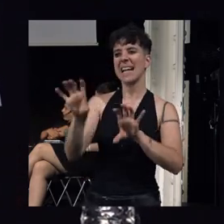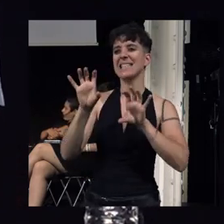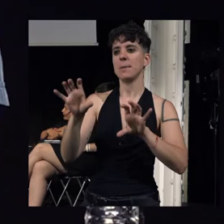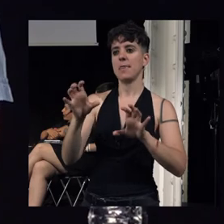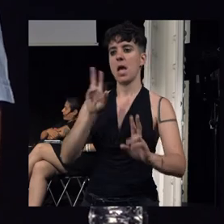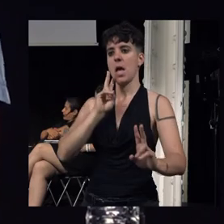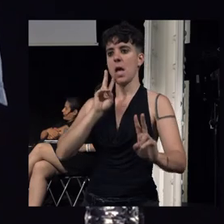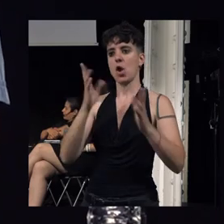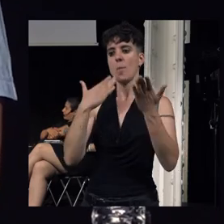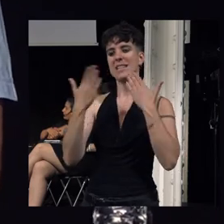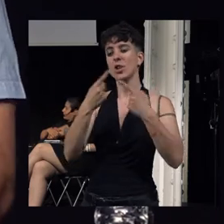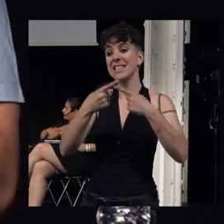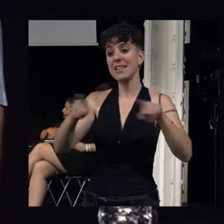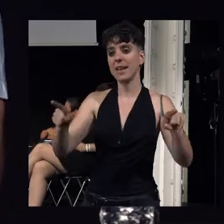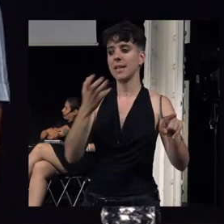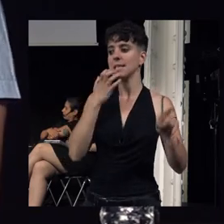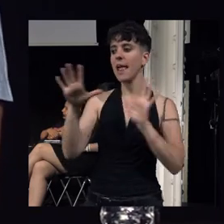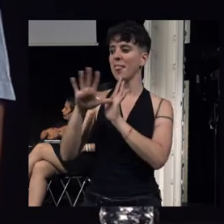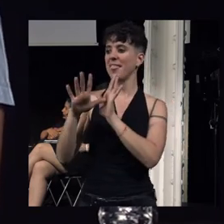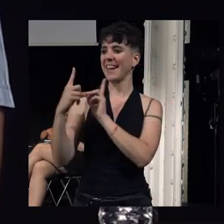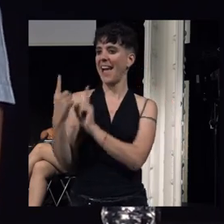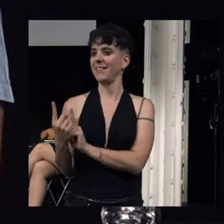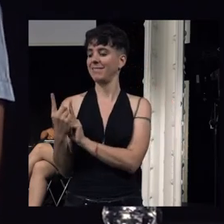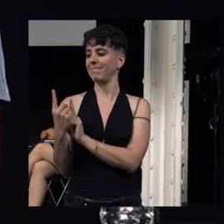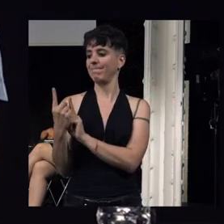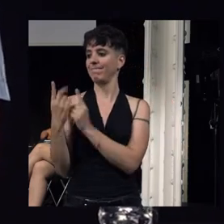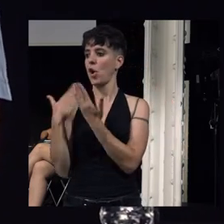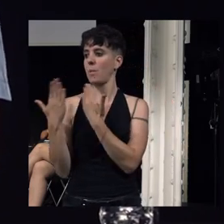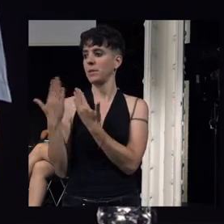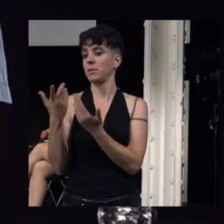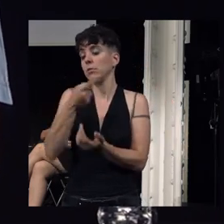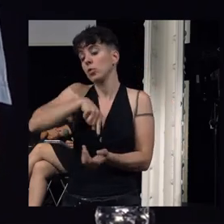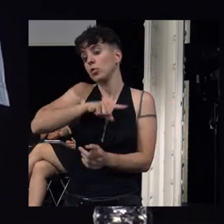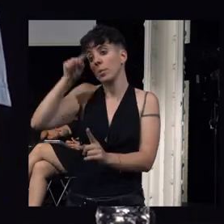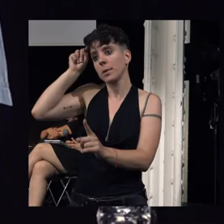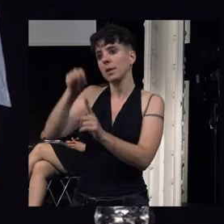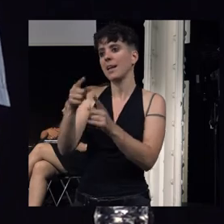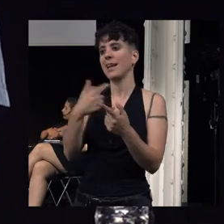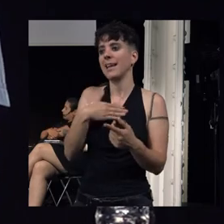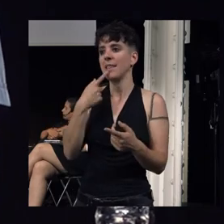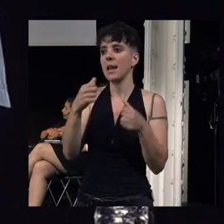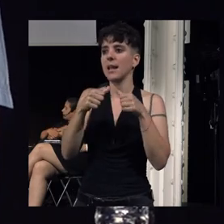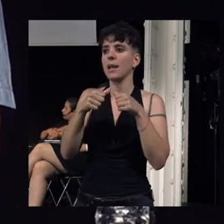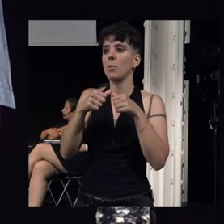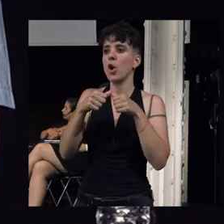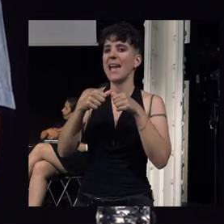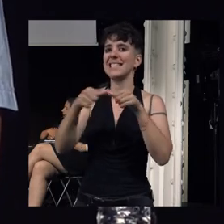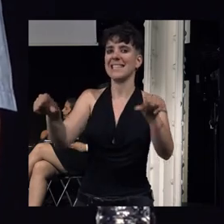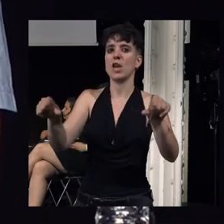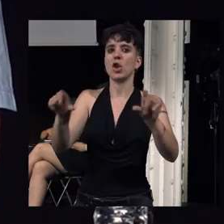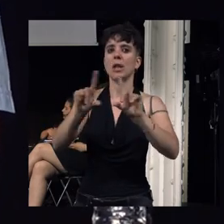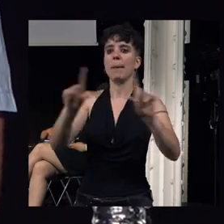conversación es diferente. Entonces, lo que buscamos es un poco eso, romper el estereotipo, romper